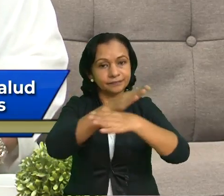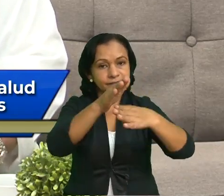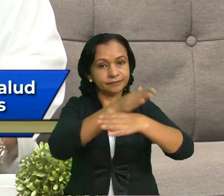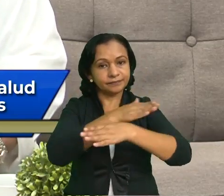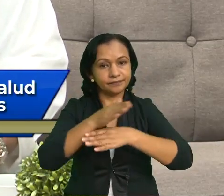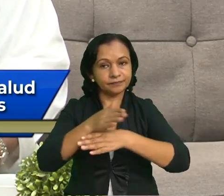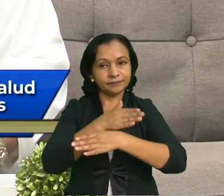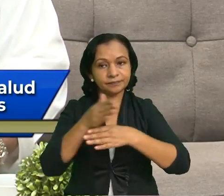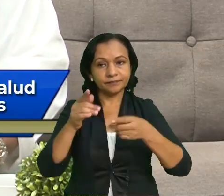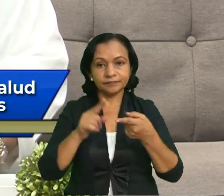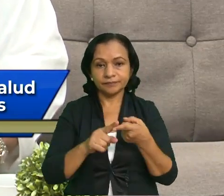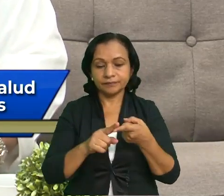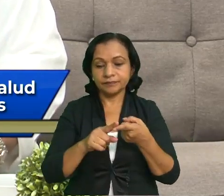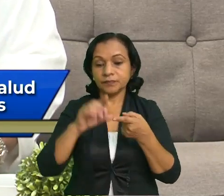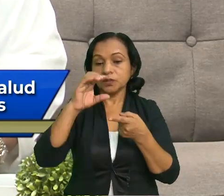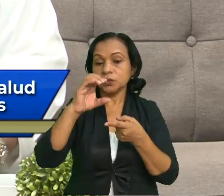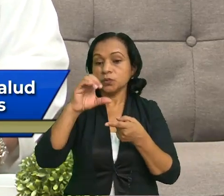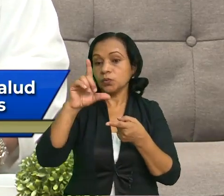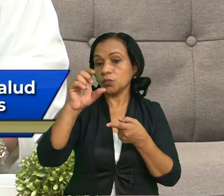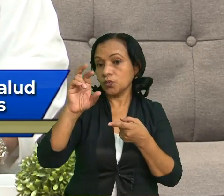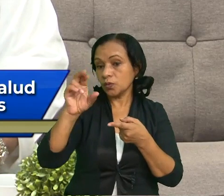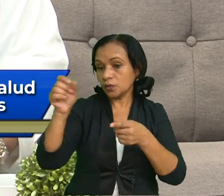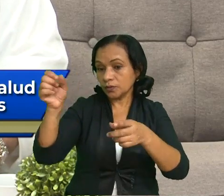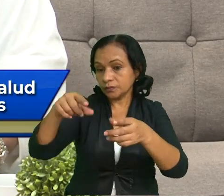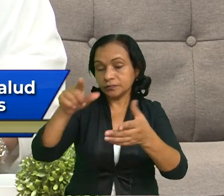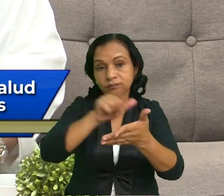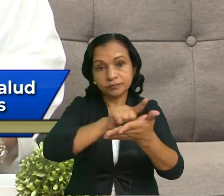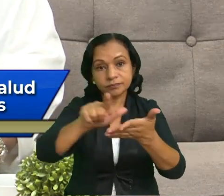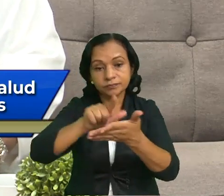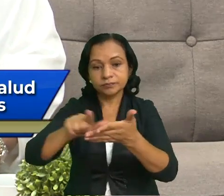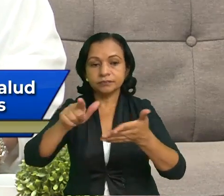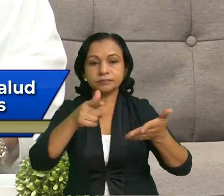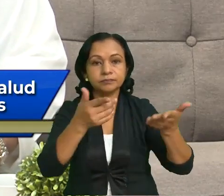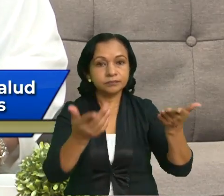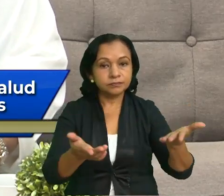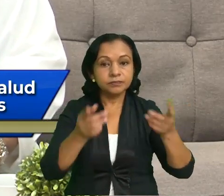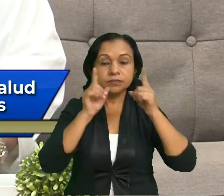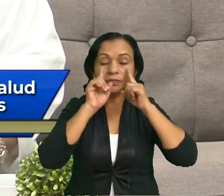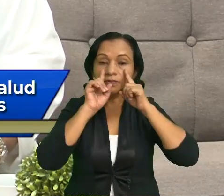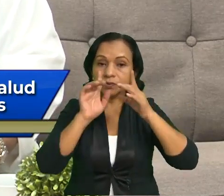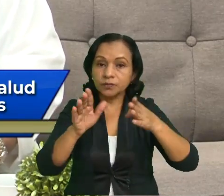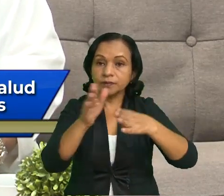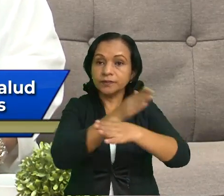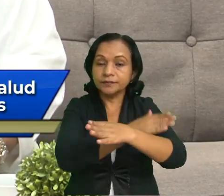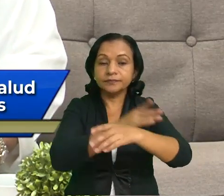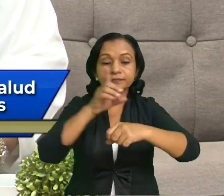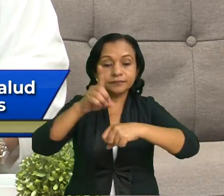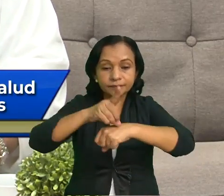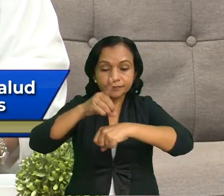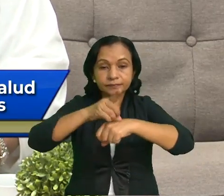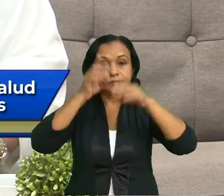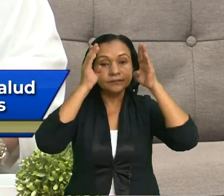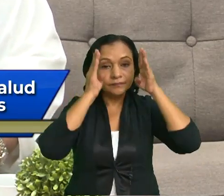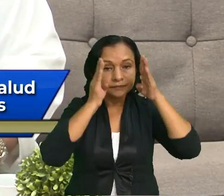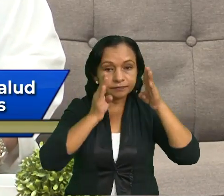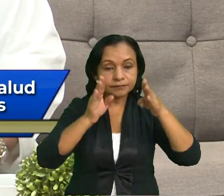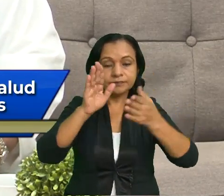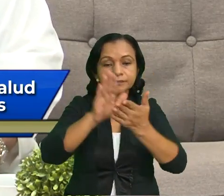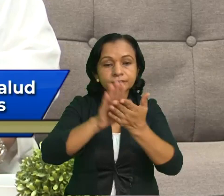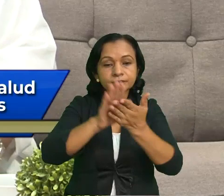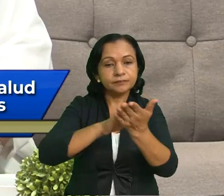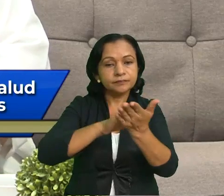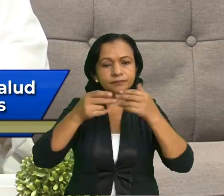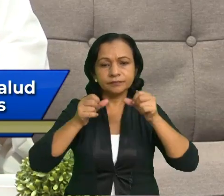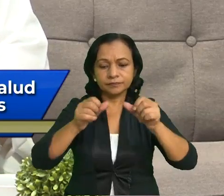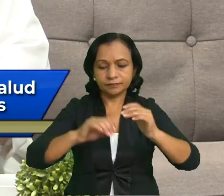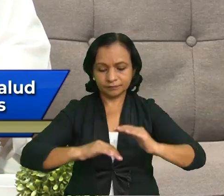mantenemos la migración de cloro pues a través del personal de higiene las medidas preventivas la atención médica los programas siguen funcionando se